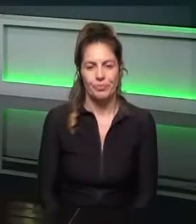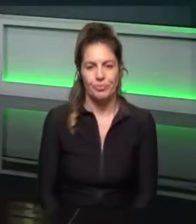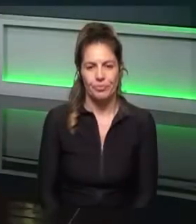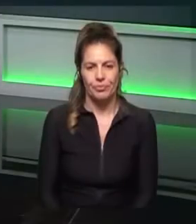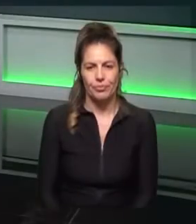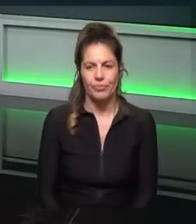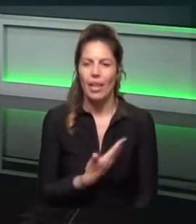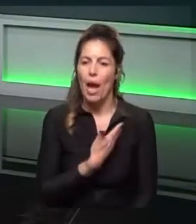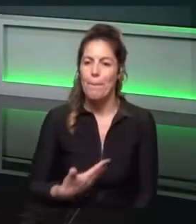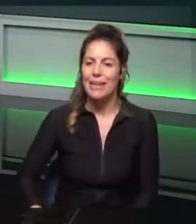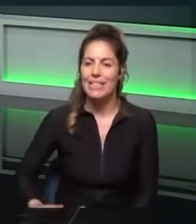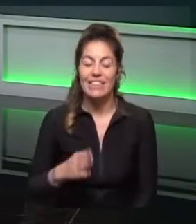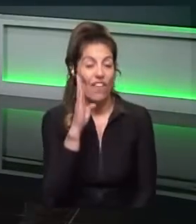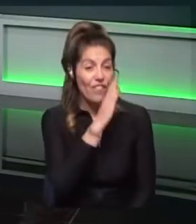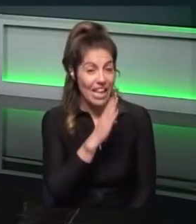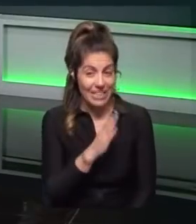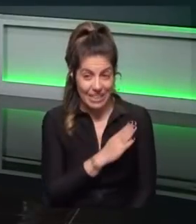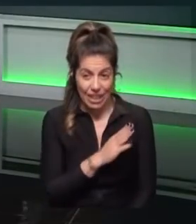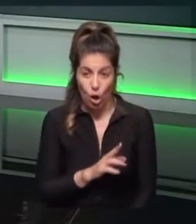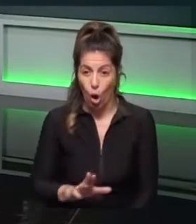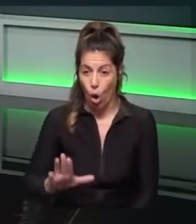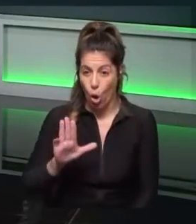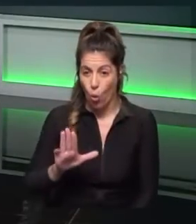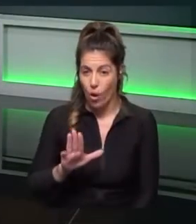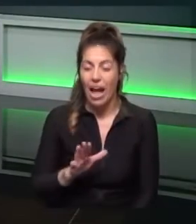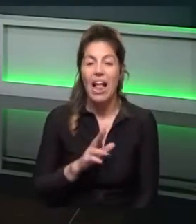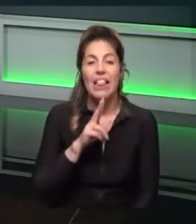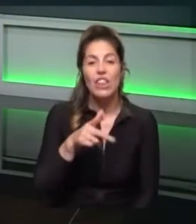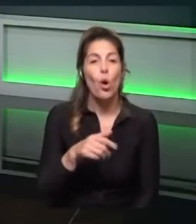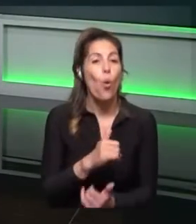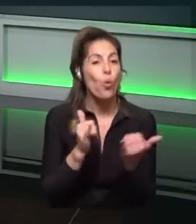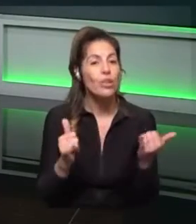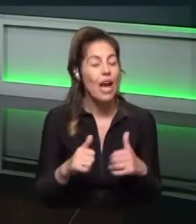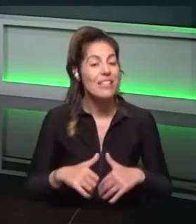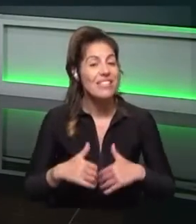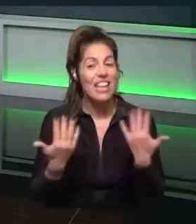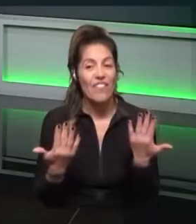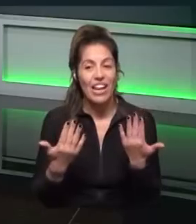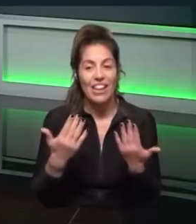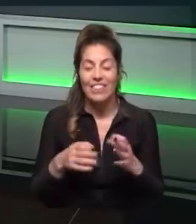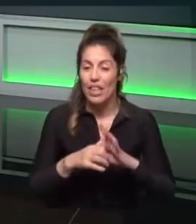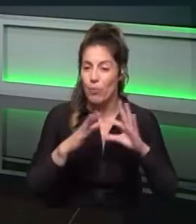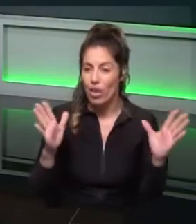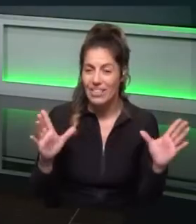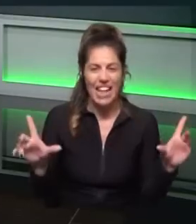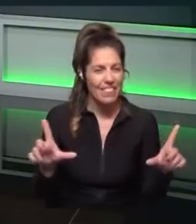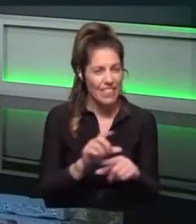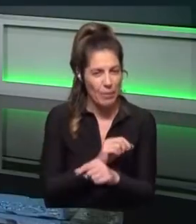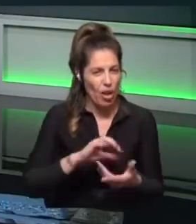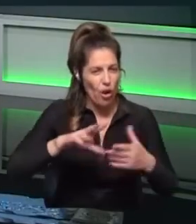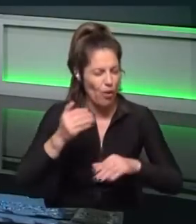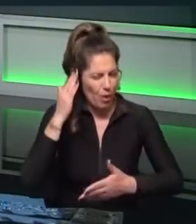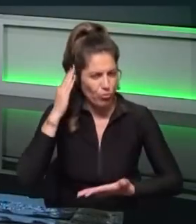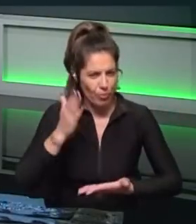el presidente brasileño Lula da Silva dijo que es un día para celebrar la democracia y terminar con toda forma de